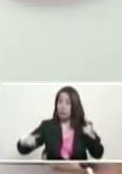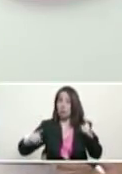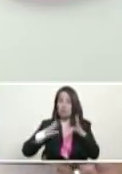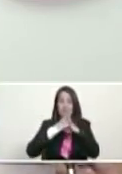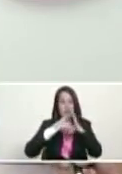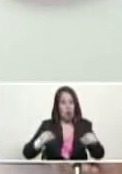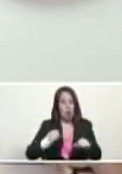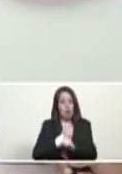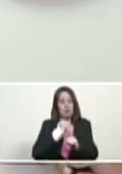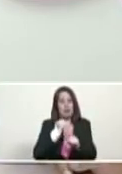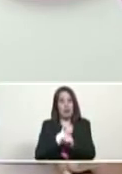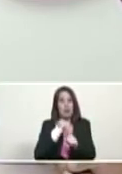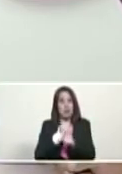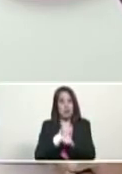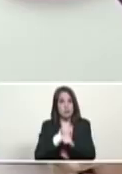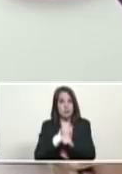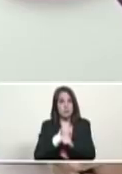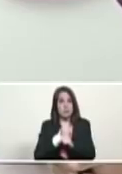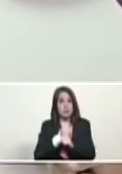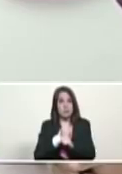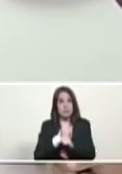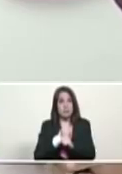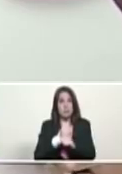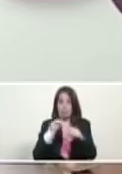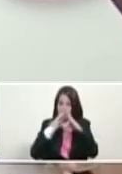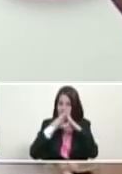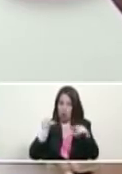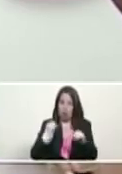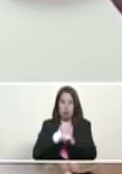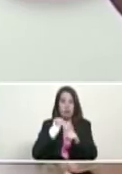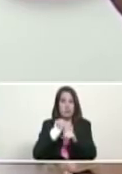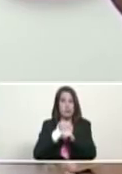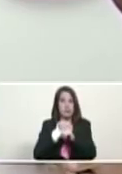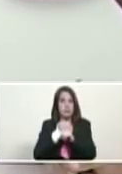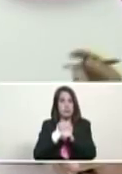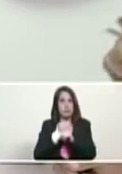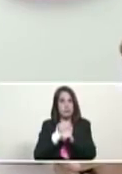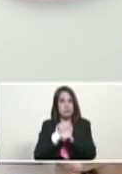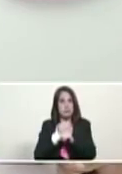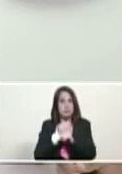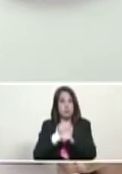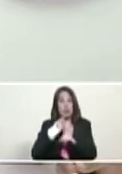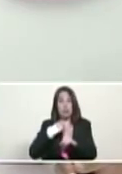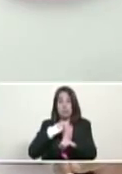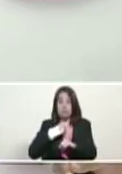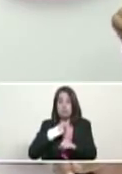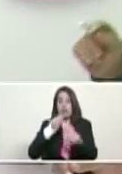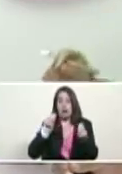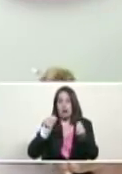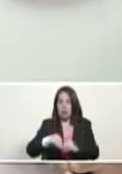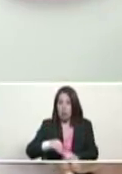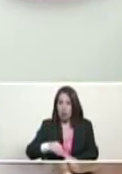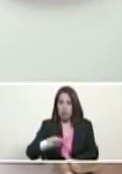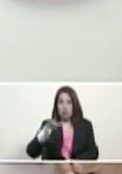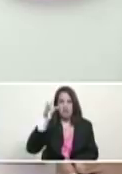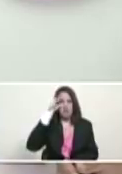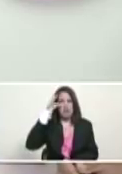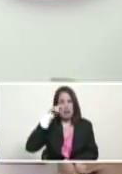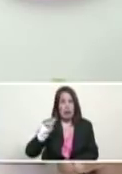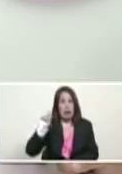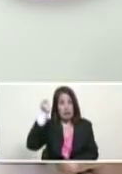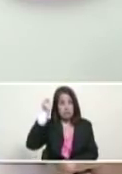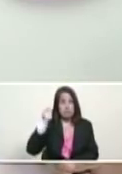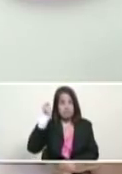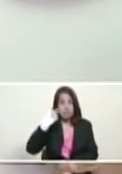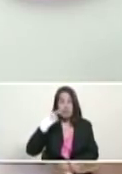los trabajadores, de todos los trabajadores. Estoy de acuerdo con el fiscal general que ha dicho que tiene que haber justicia, estoy